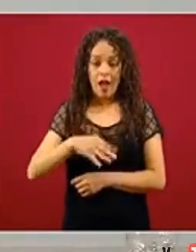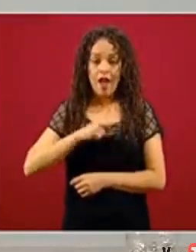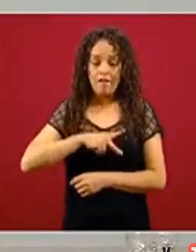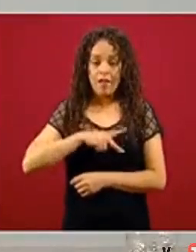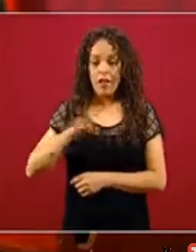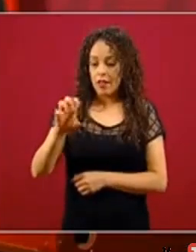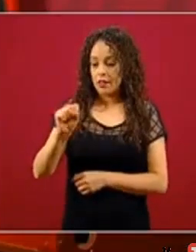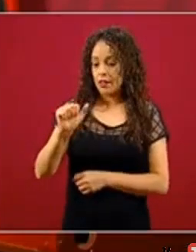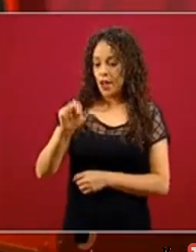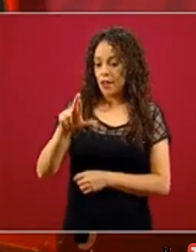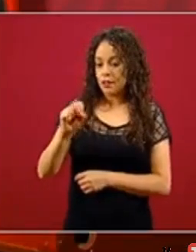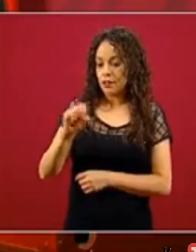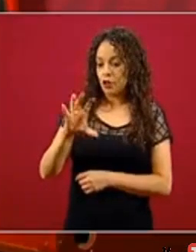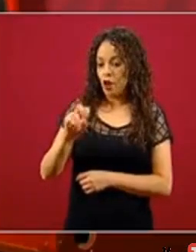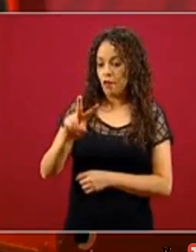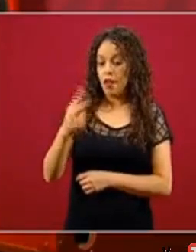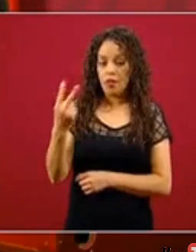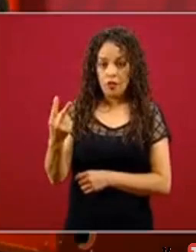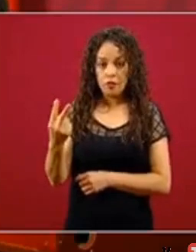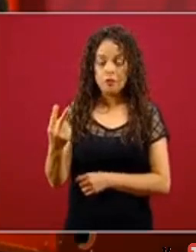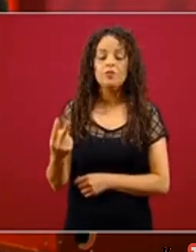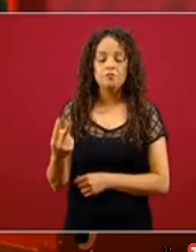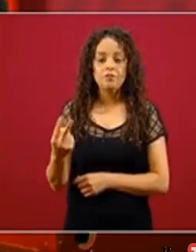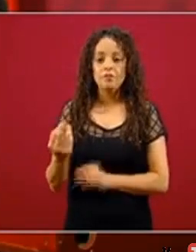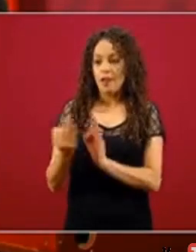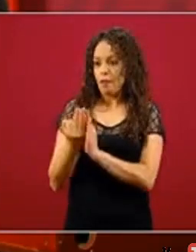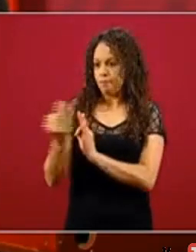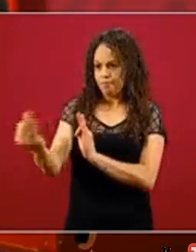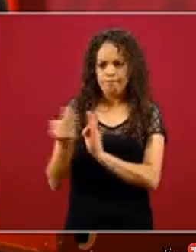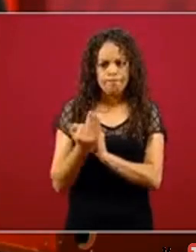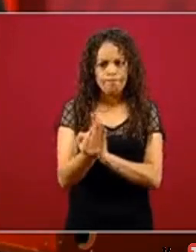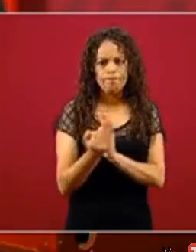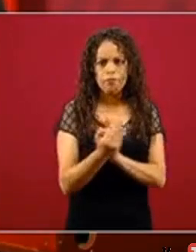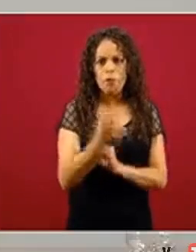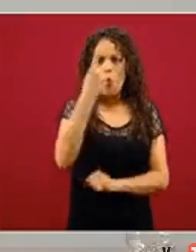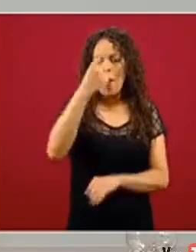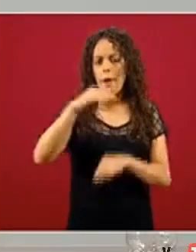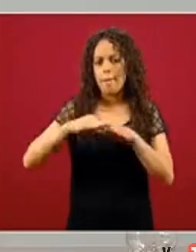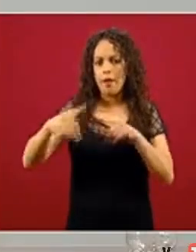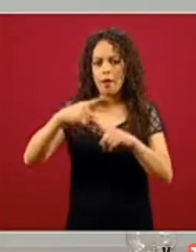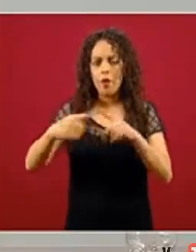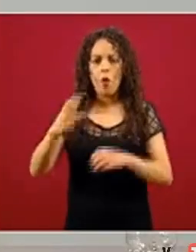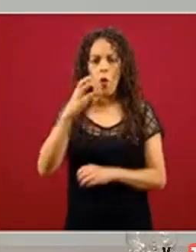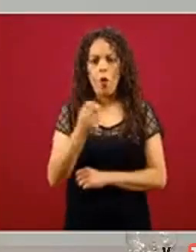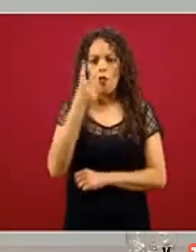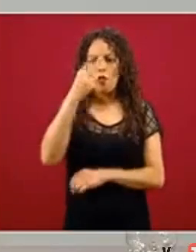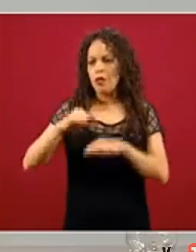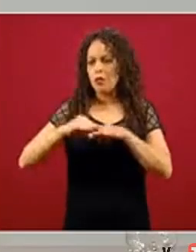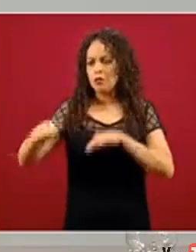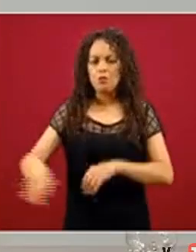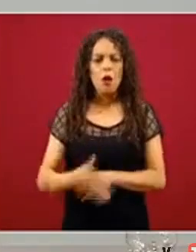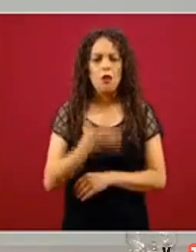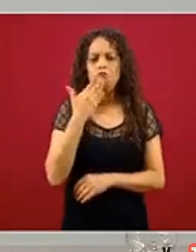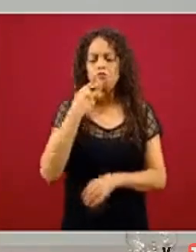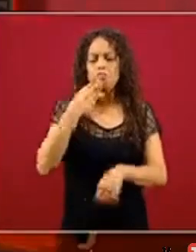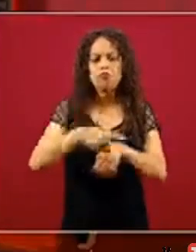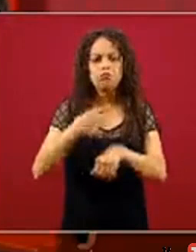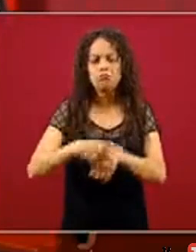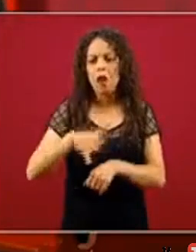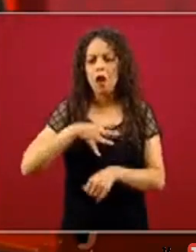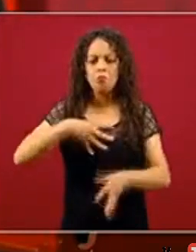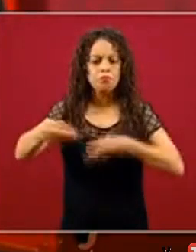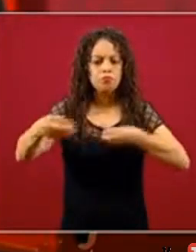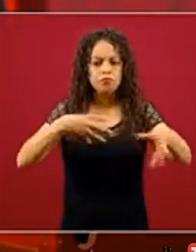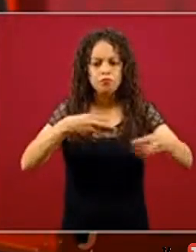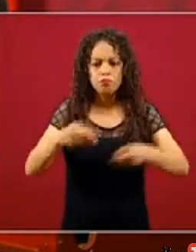mantienen una sana distancia de al menos 1.5 o 2 metros, no van a contagiar a nadie si se siguen lavando